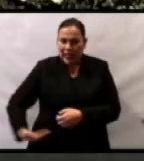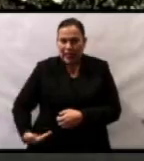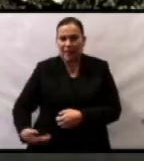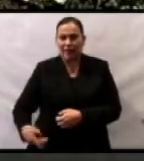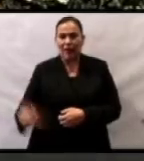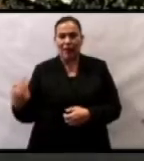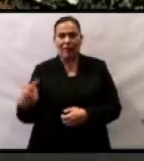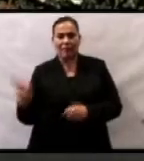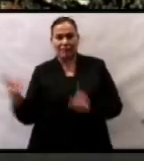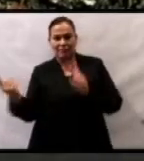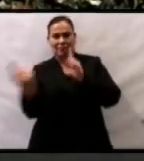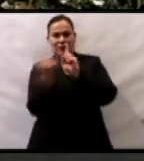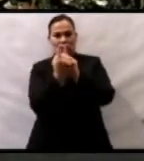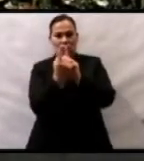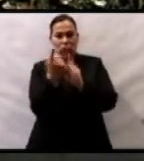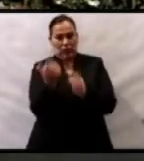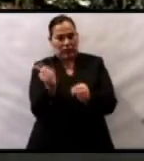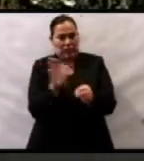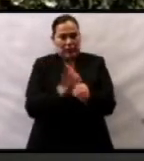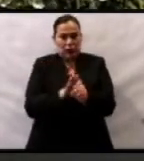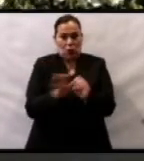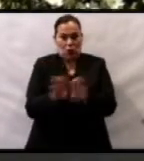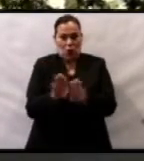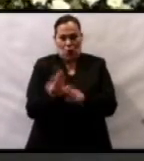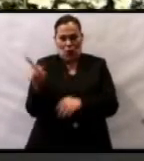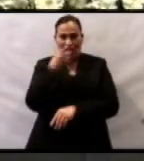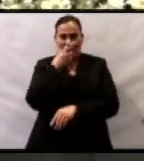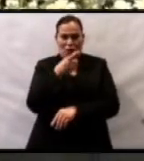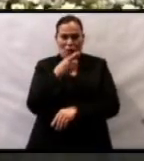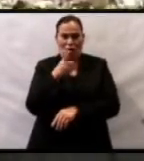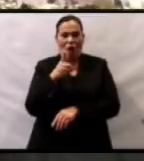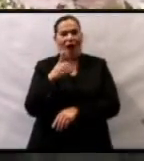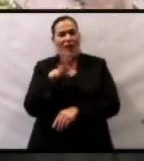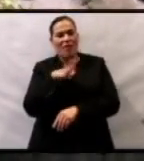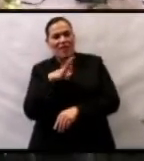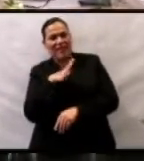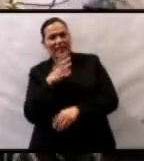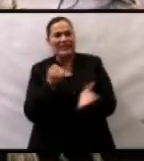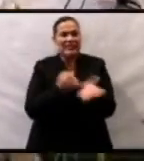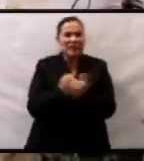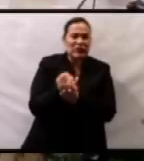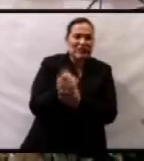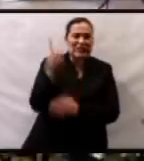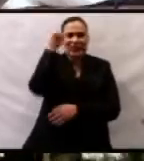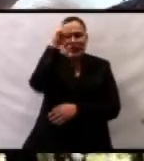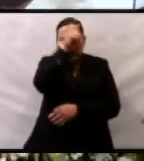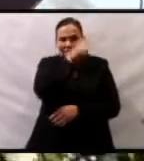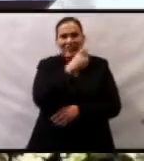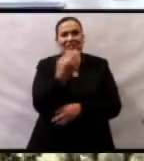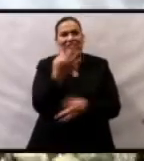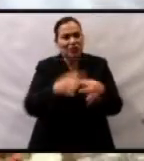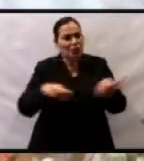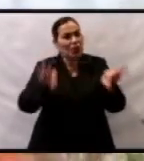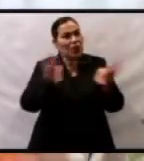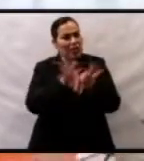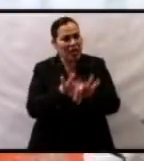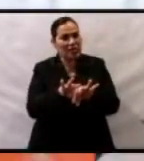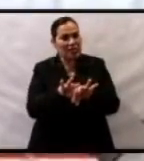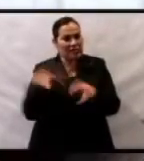frente de una administración, como ya lo dijo, donde hubo que tomar decisiones tan difíciles y tan importantes